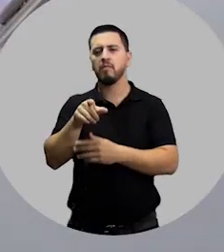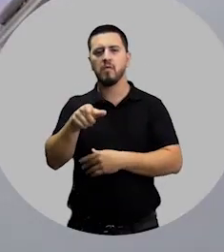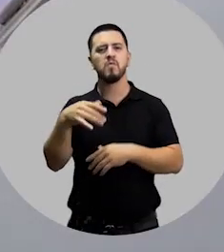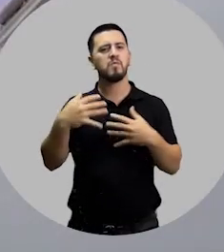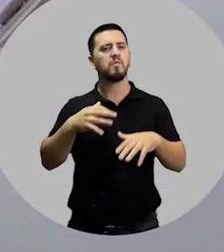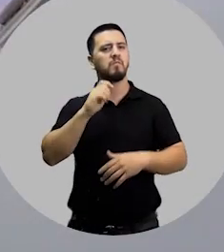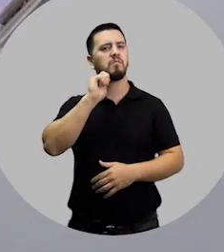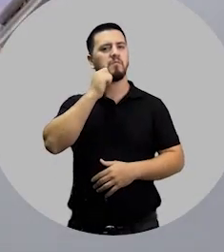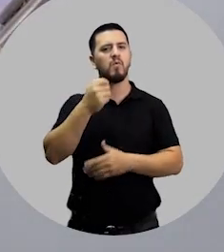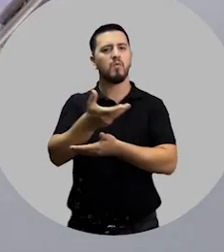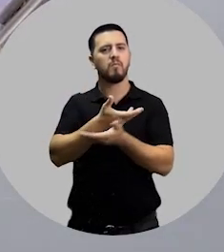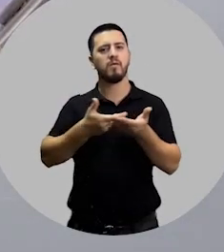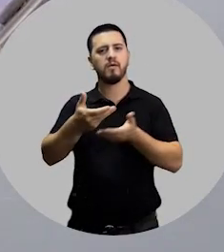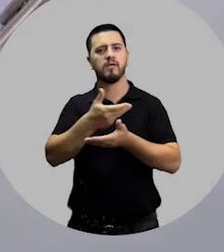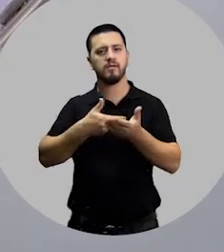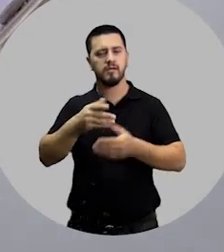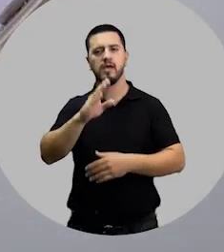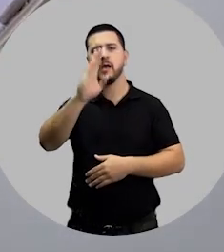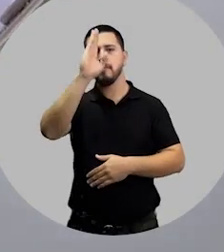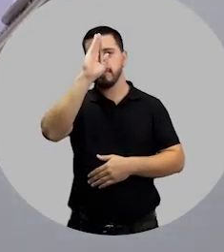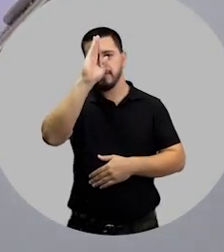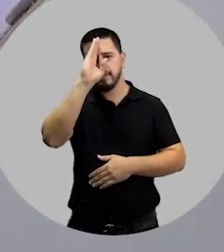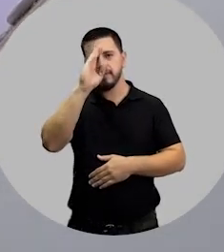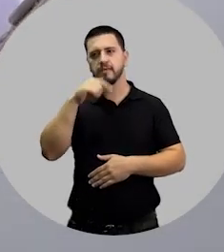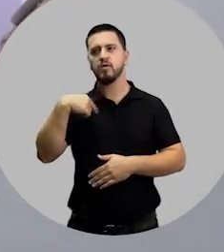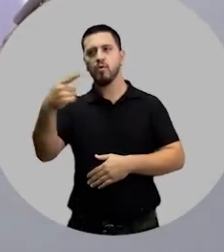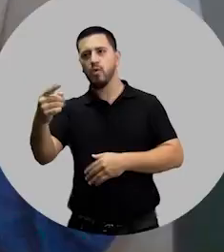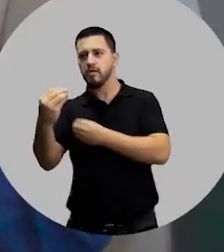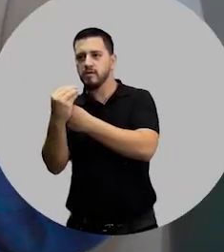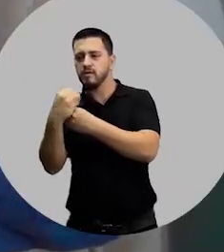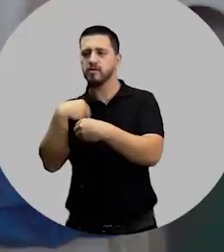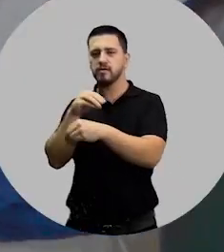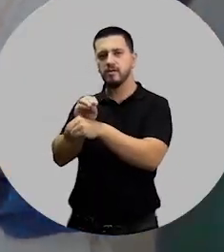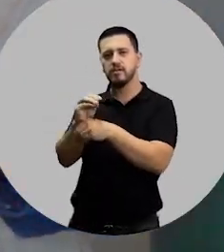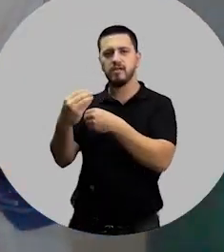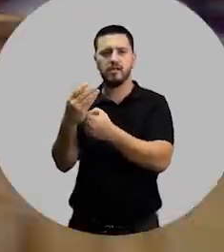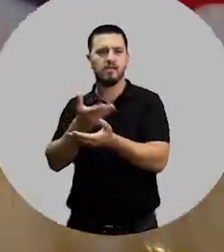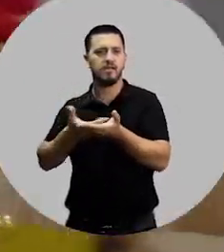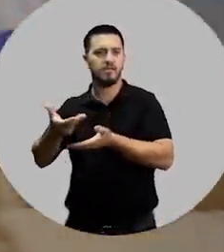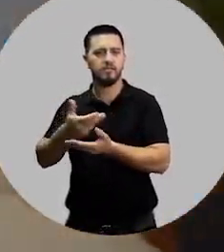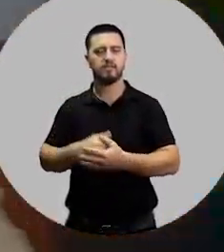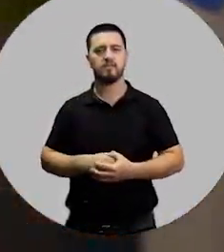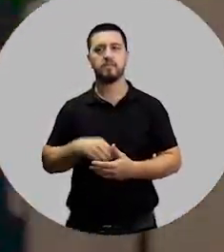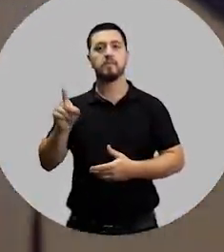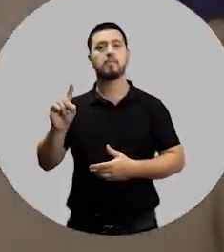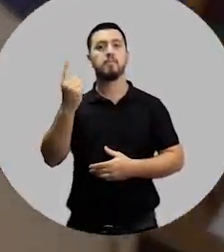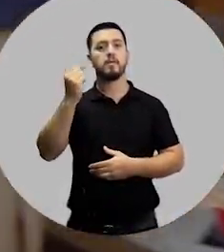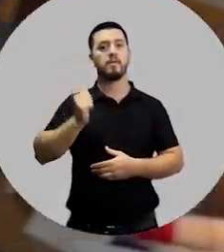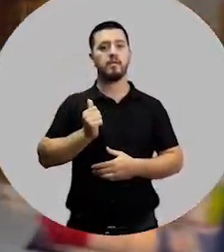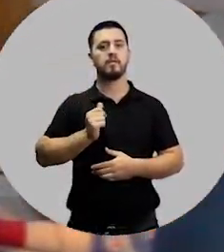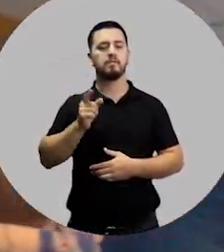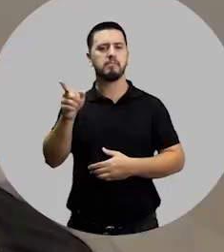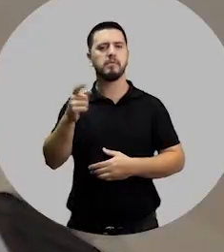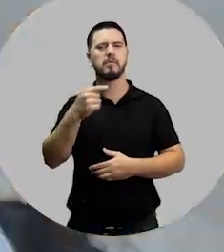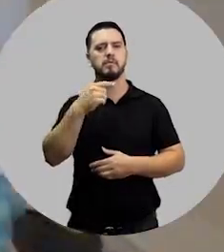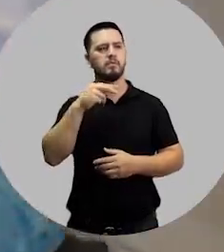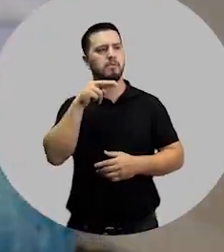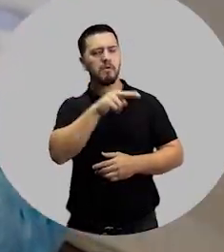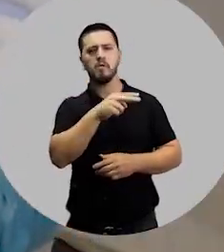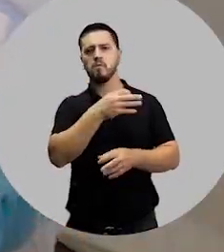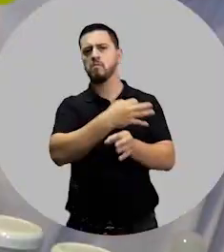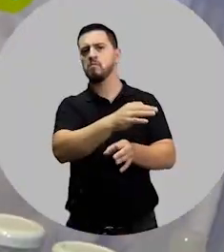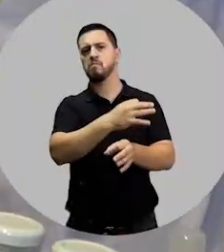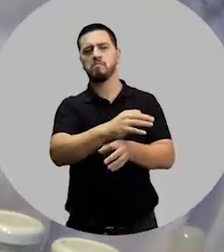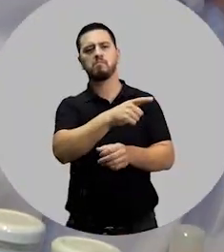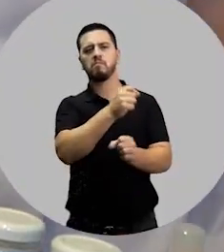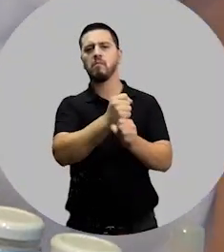es muy lindo estar compartiendo y aprendiendo de las demás. La primera dama Silvana Abdo destacó el trabajo que